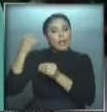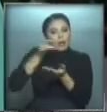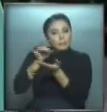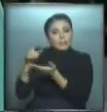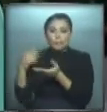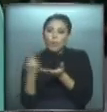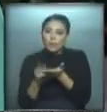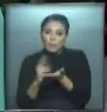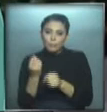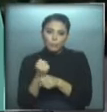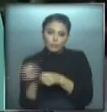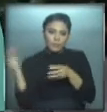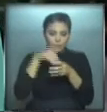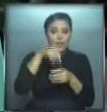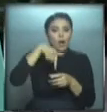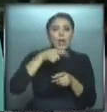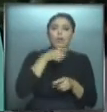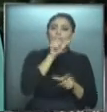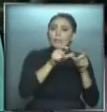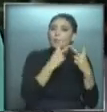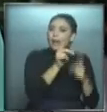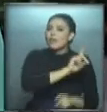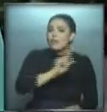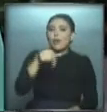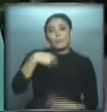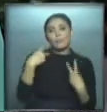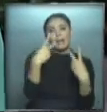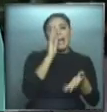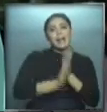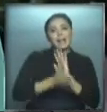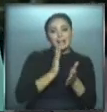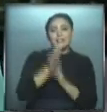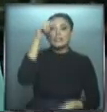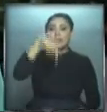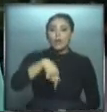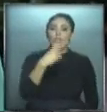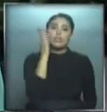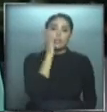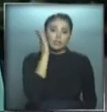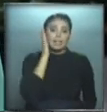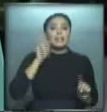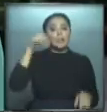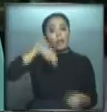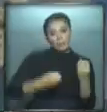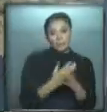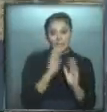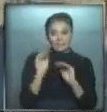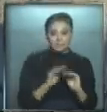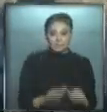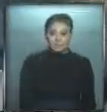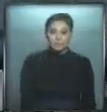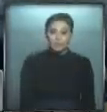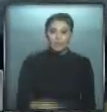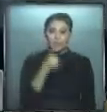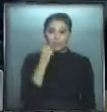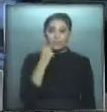Pero esta vez no perjudica a los usuarios, sino que los beneficia. Se viaja gratis en el 60, hoy a partir de las 2 de la tarde, también ocurrió esta mañana. Los